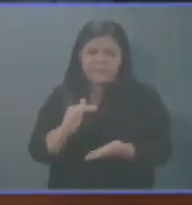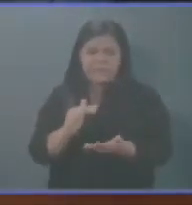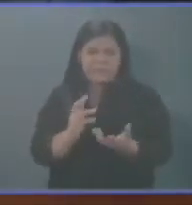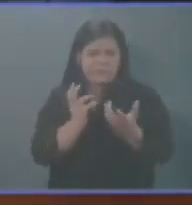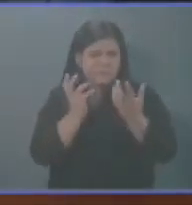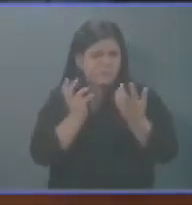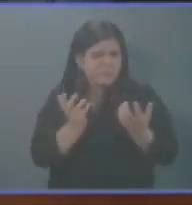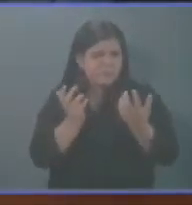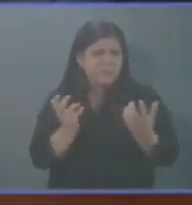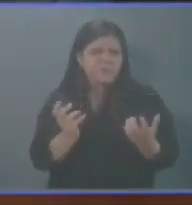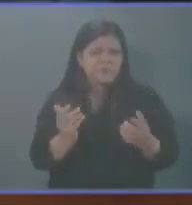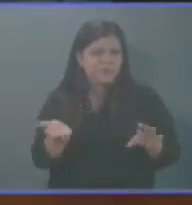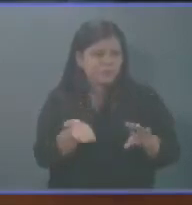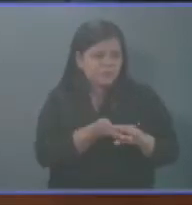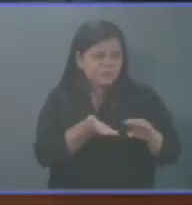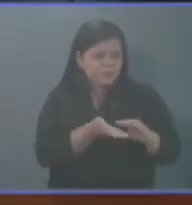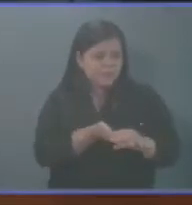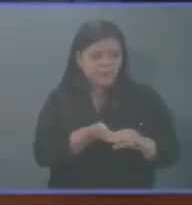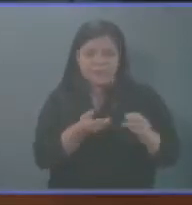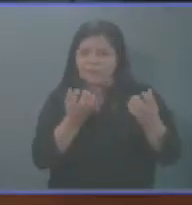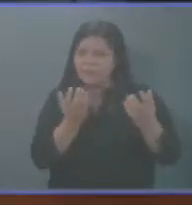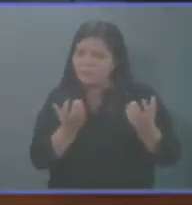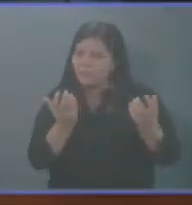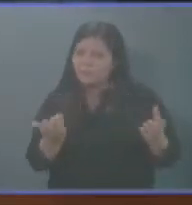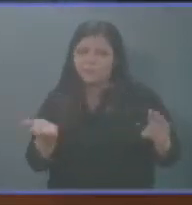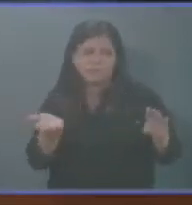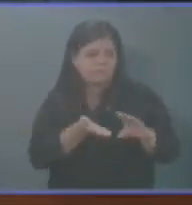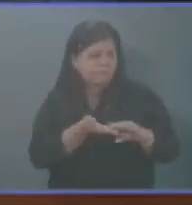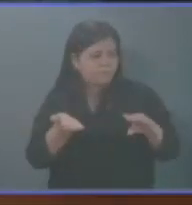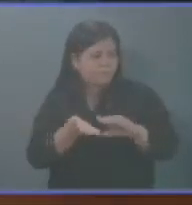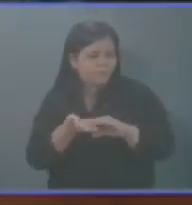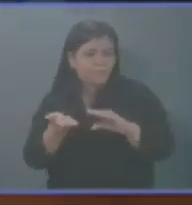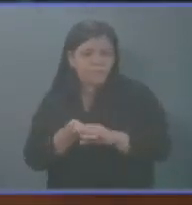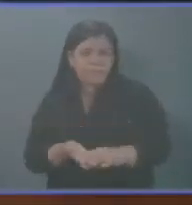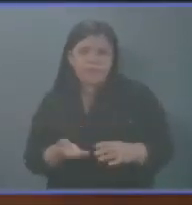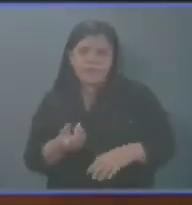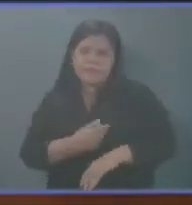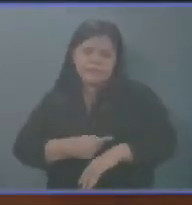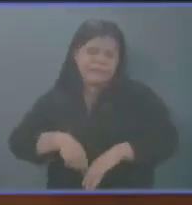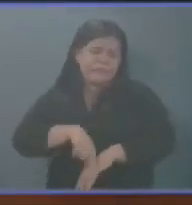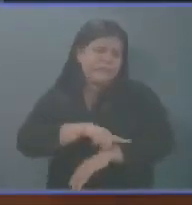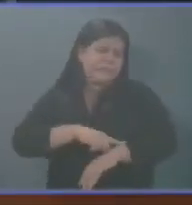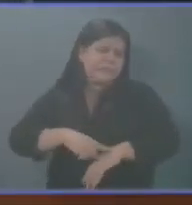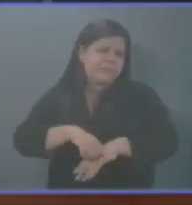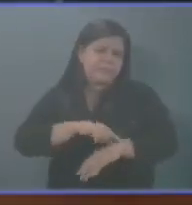decenas de expedientes, folios, horas de grabaciones,